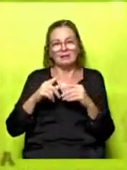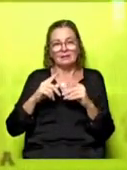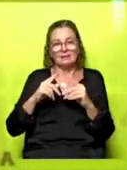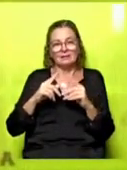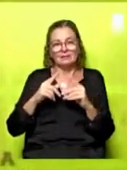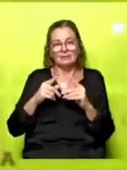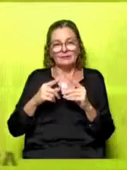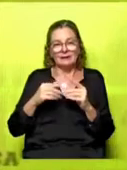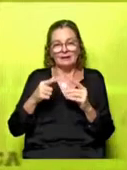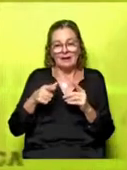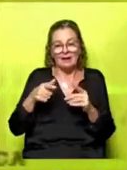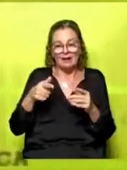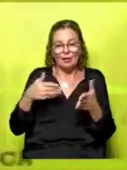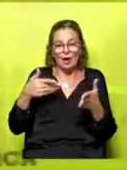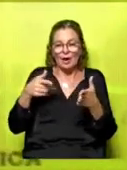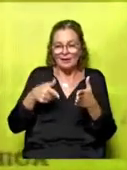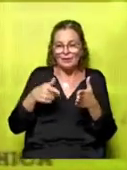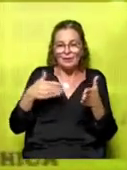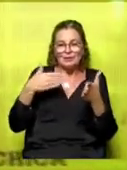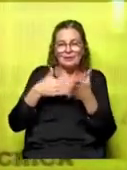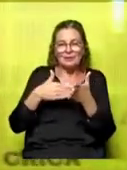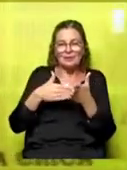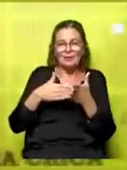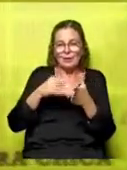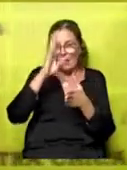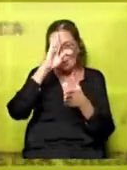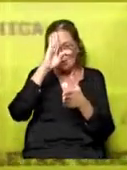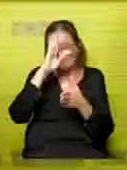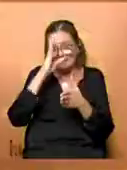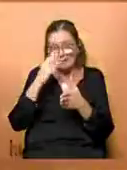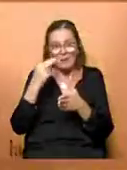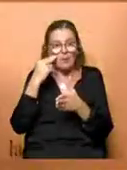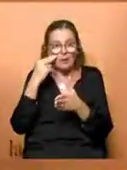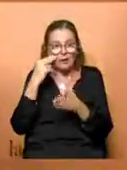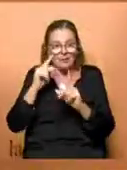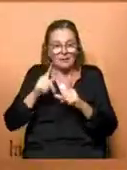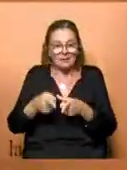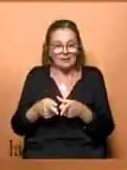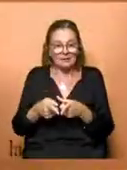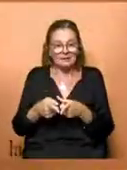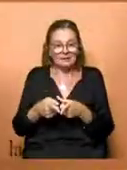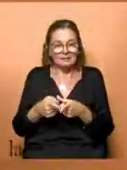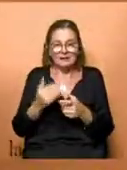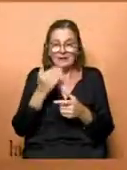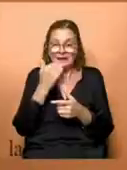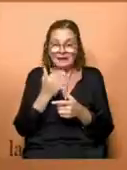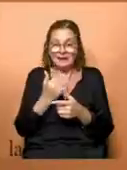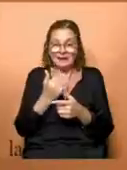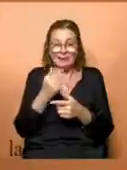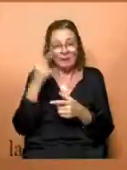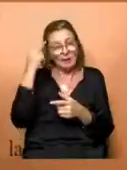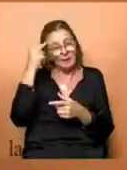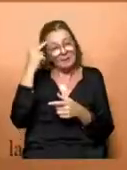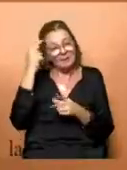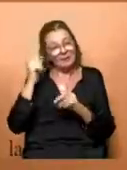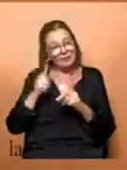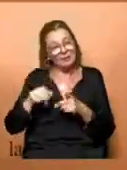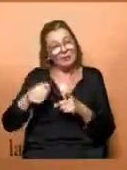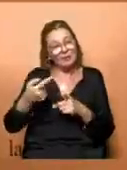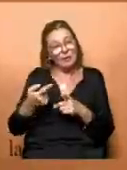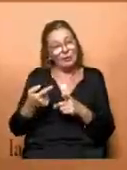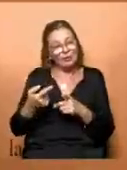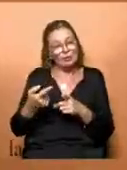y condiciona lo que tiene que ver con los aprendizajes, ¿no? Obviamente. Bien, gracias Mariana. Y me dejás pensando también en otra parte